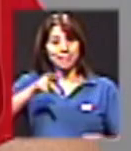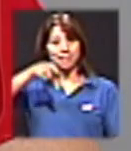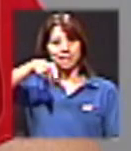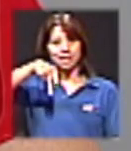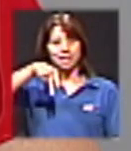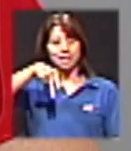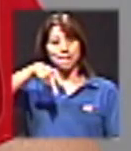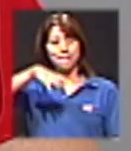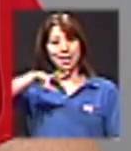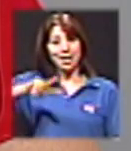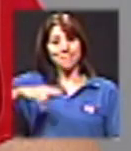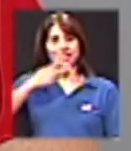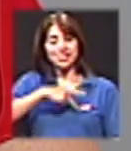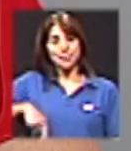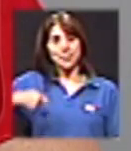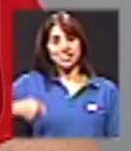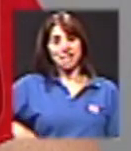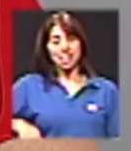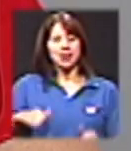la vicepresidencia.